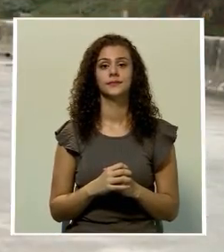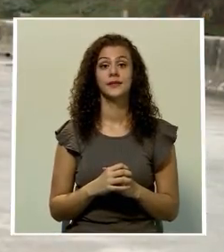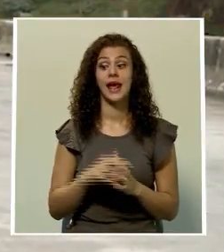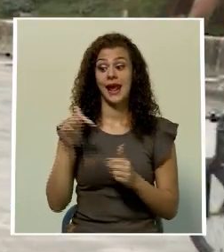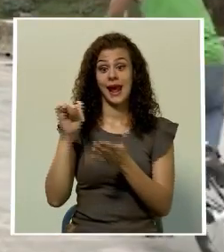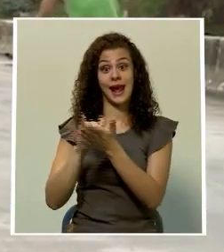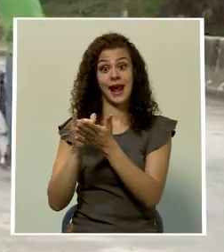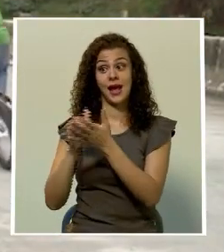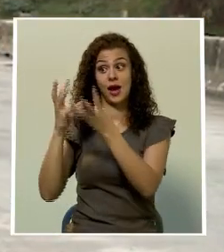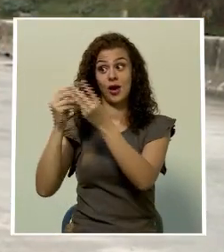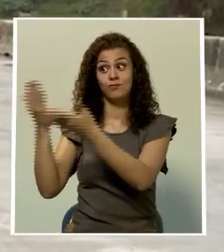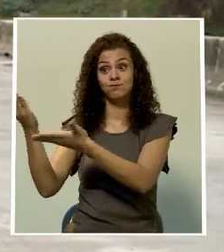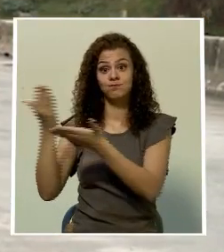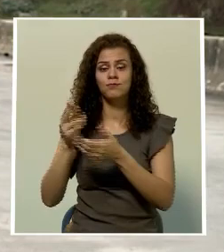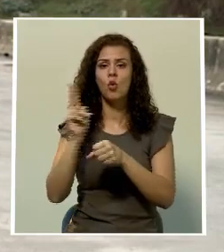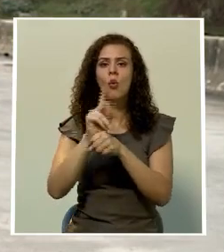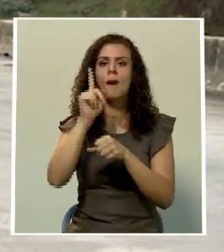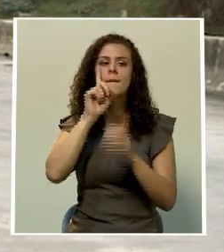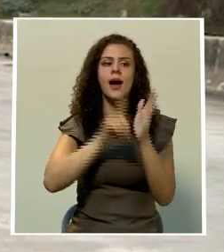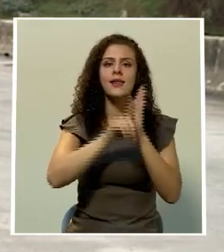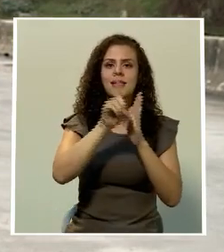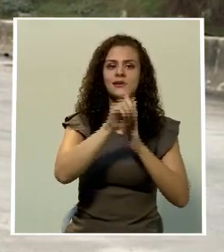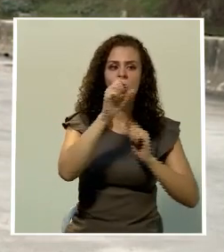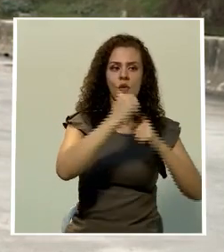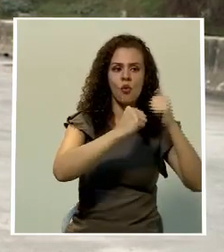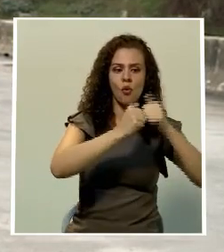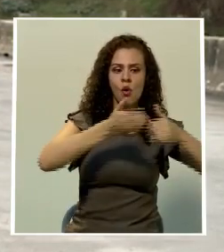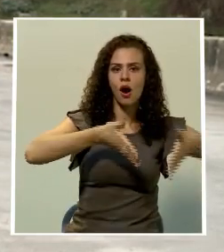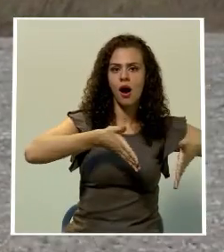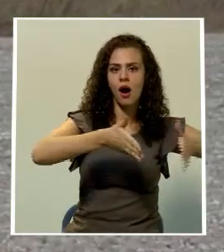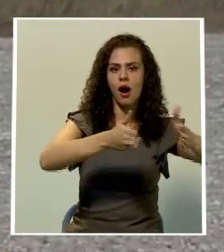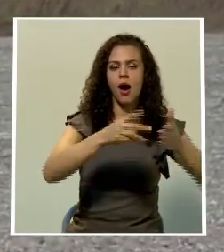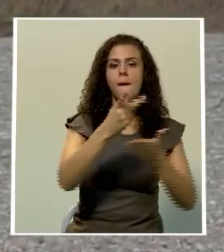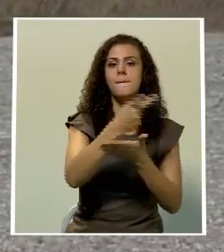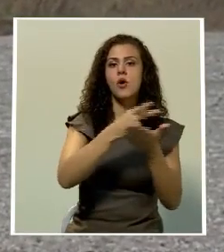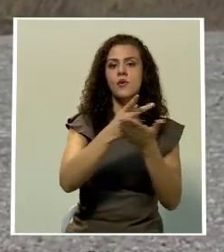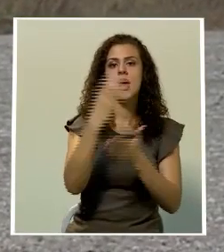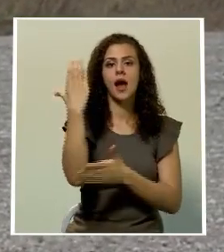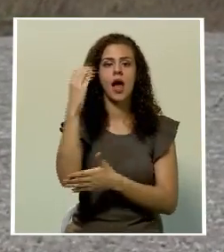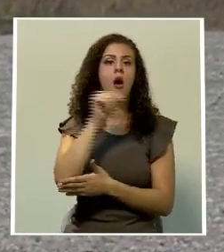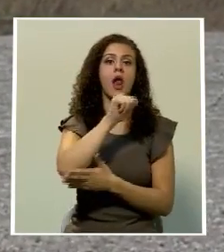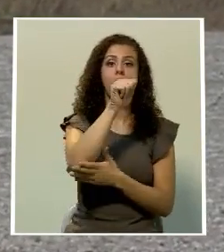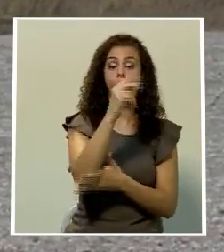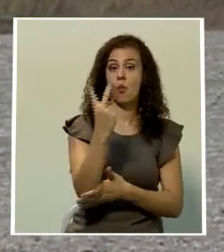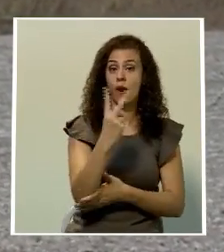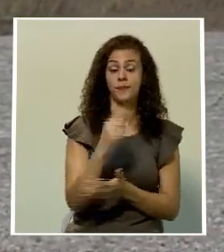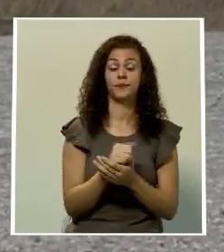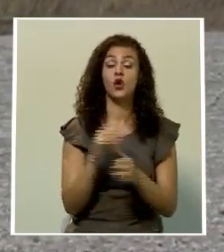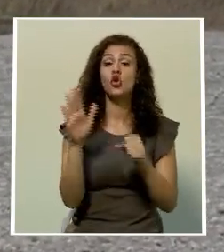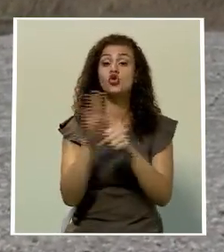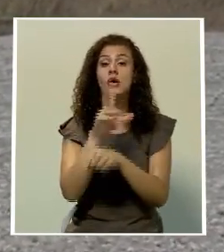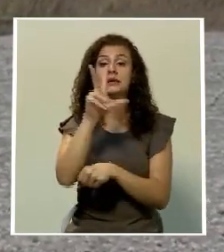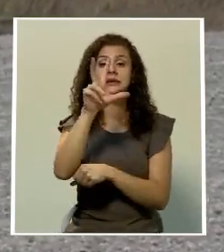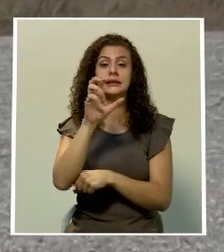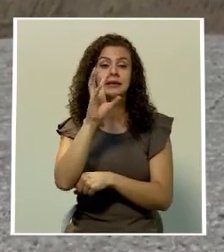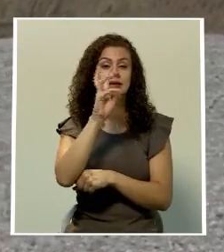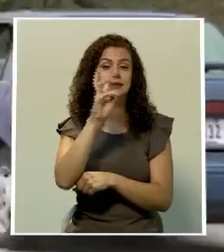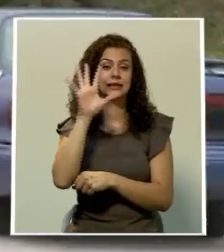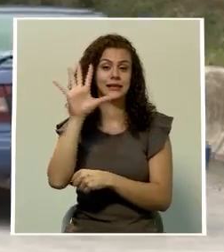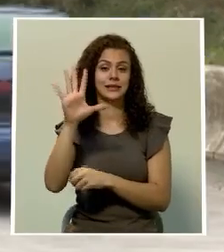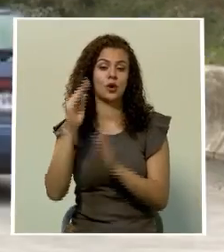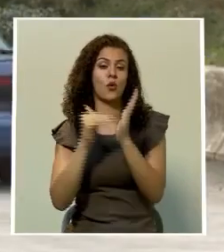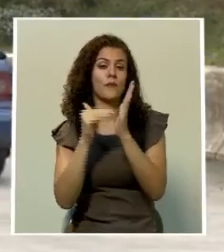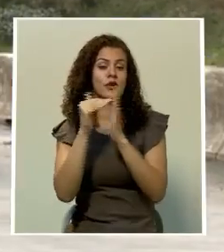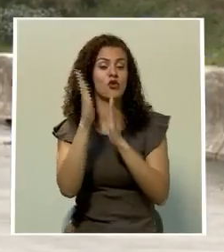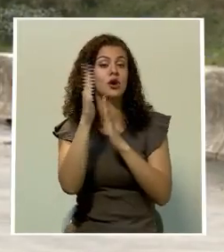Estos recursos se utilizarán para el desarrollo de infraestructura vial en las provincias de Cartago y Alajuela. En total son